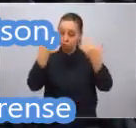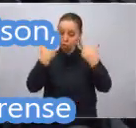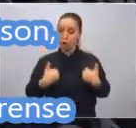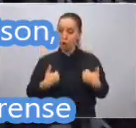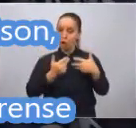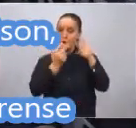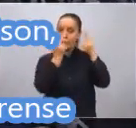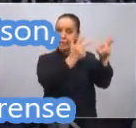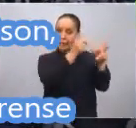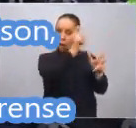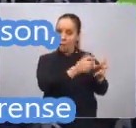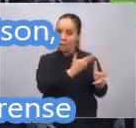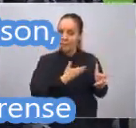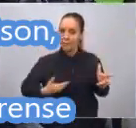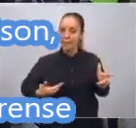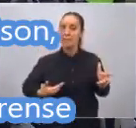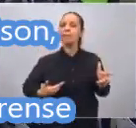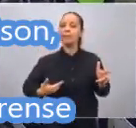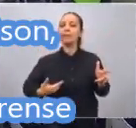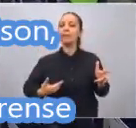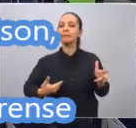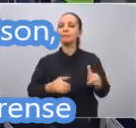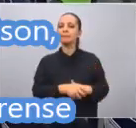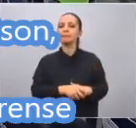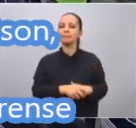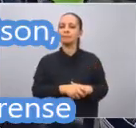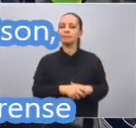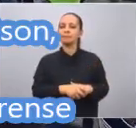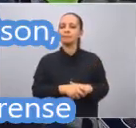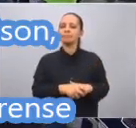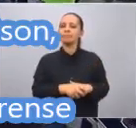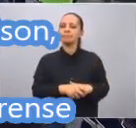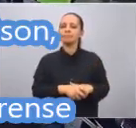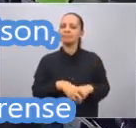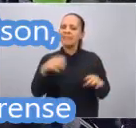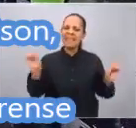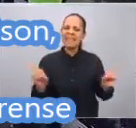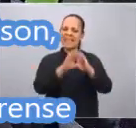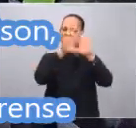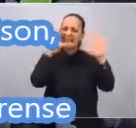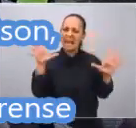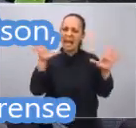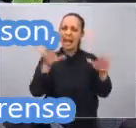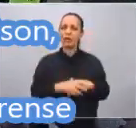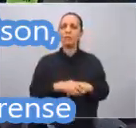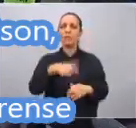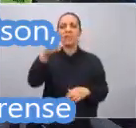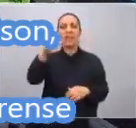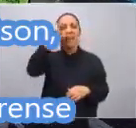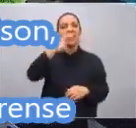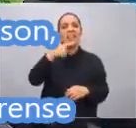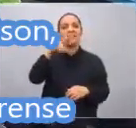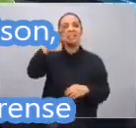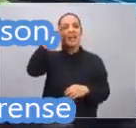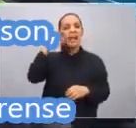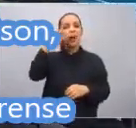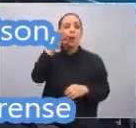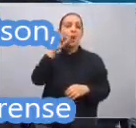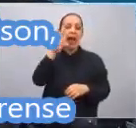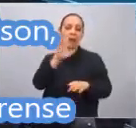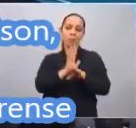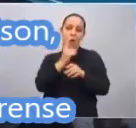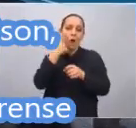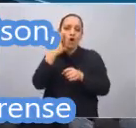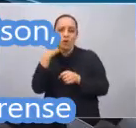presidente es que después de que haya quedado tan claro que desregular sectores